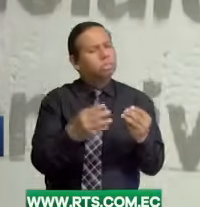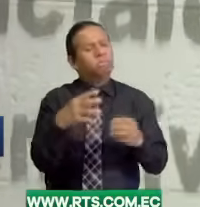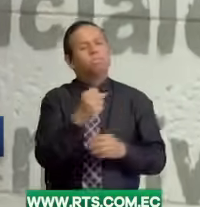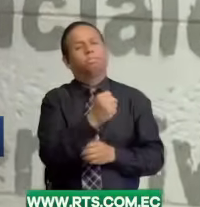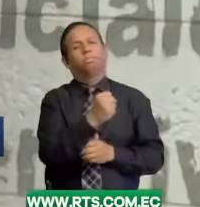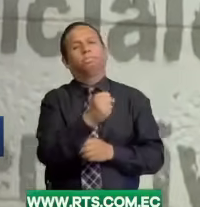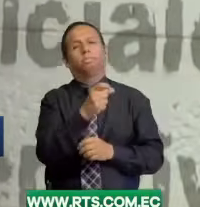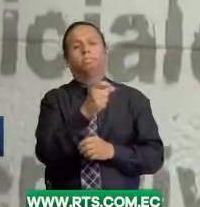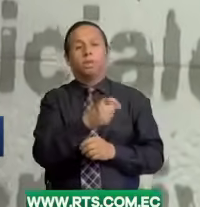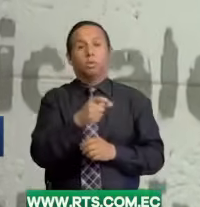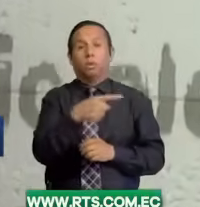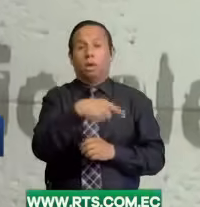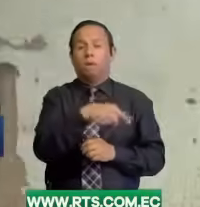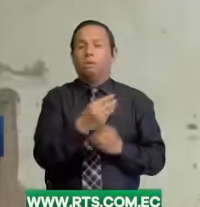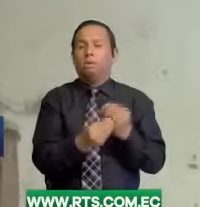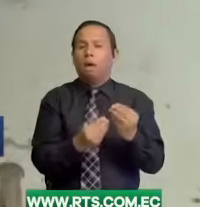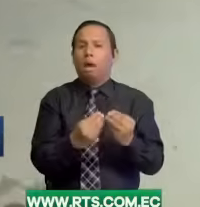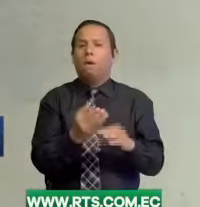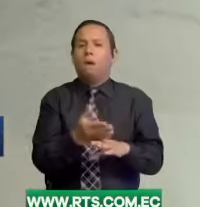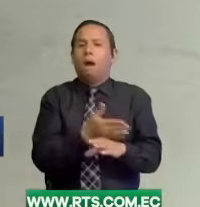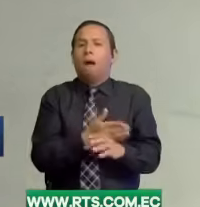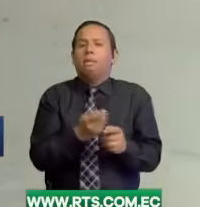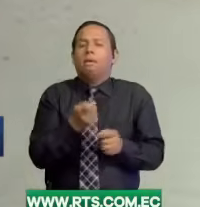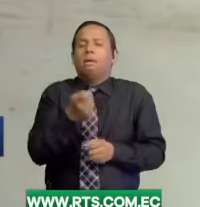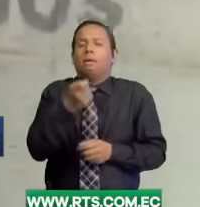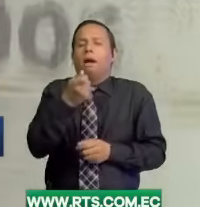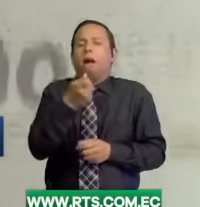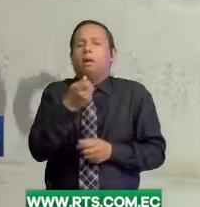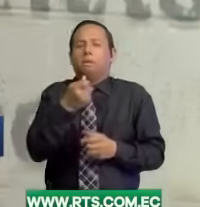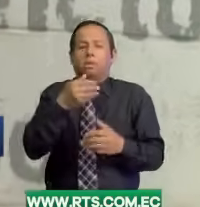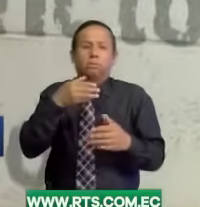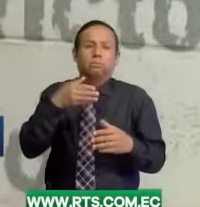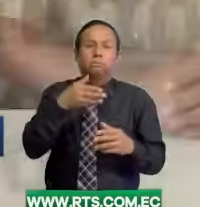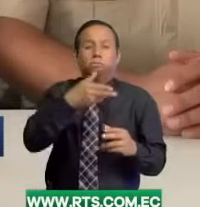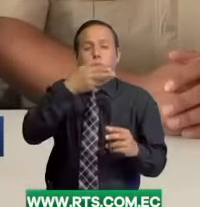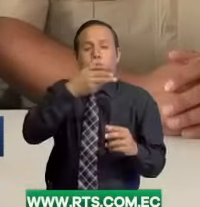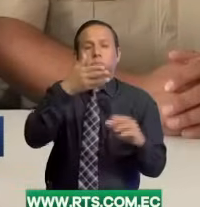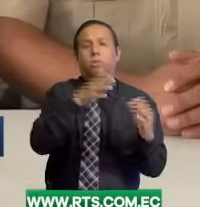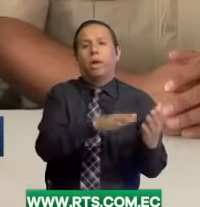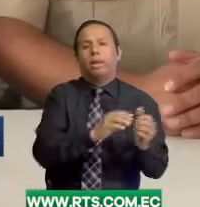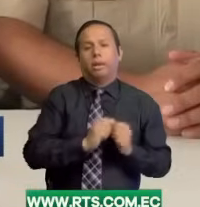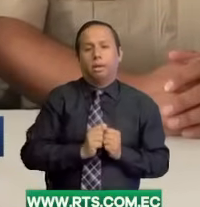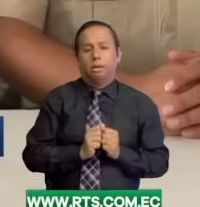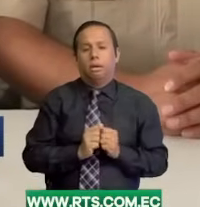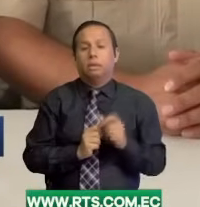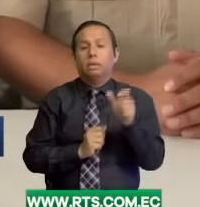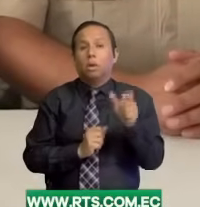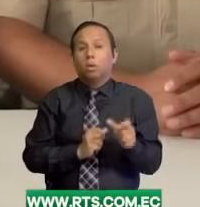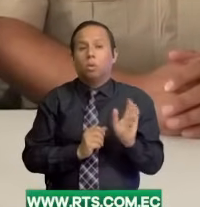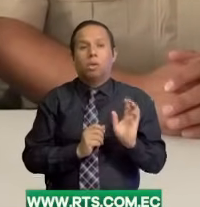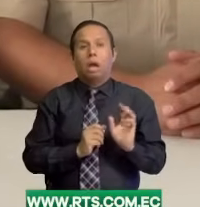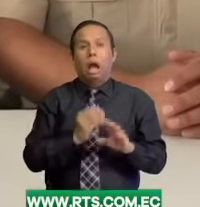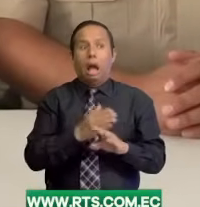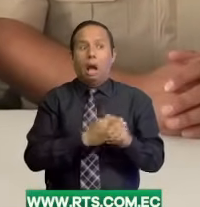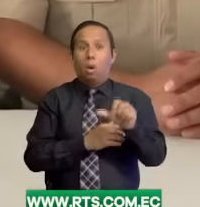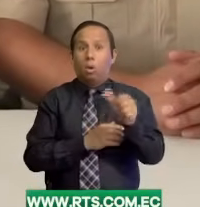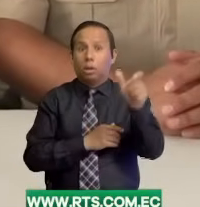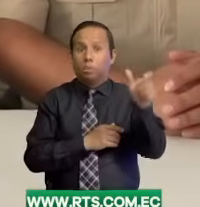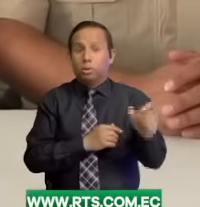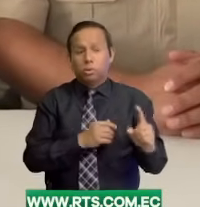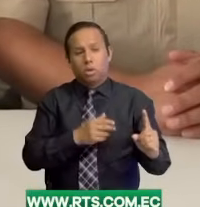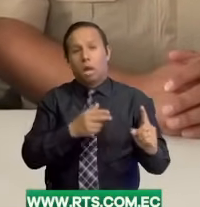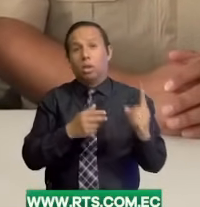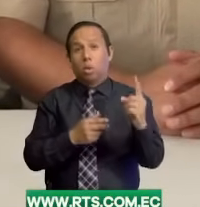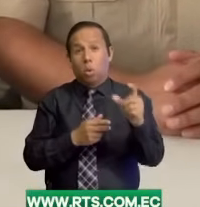los presuntos antisociales estaban a punto de cometer un sicariato. Planeaban ejecutar un acto de sicariato en contra